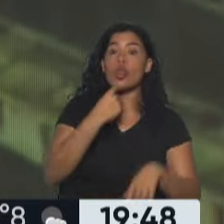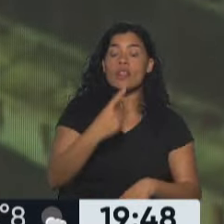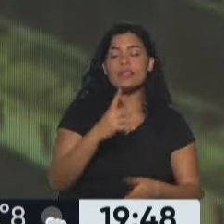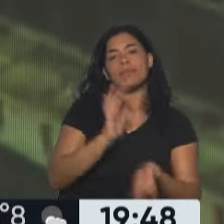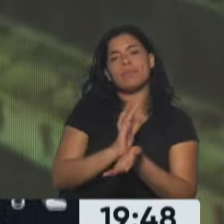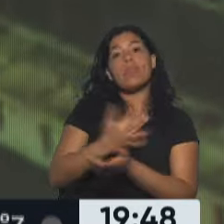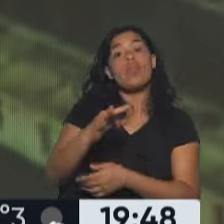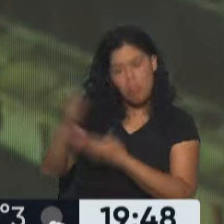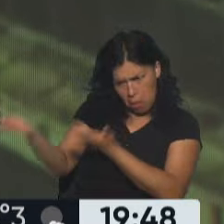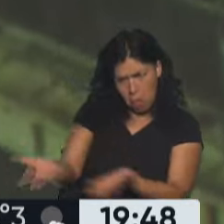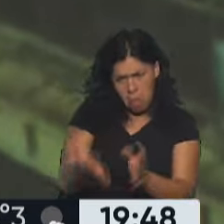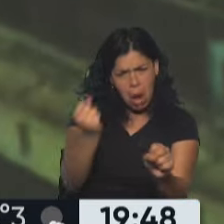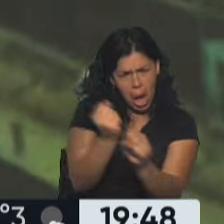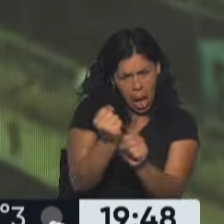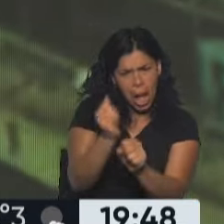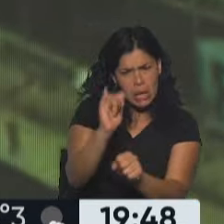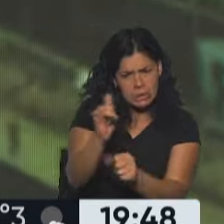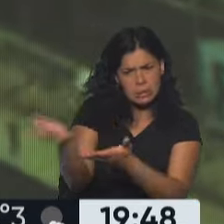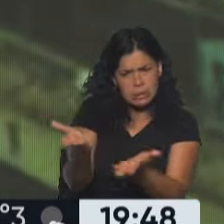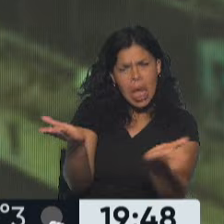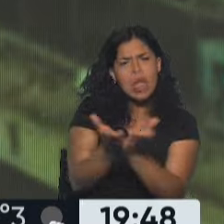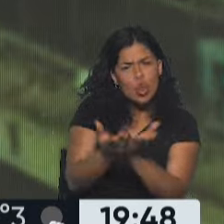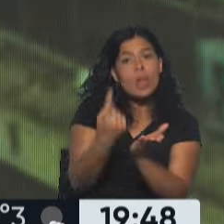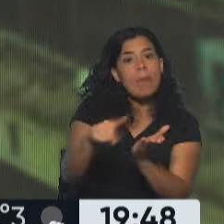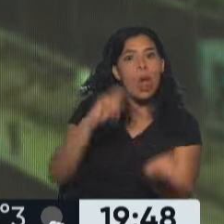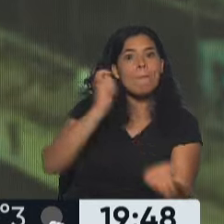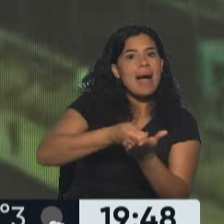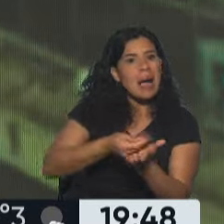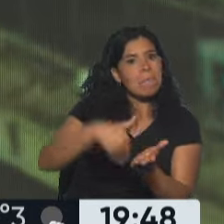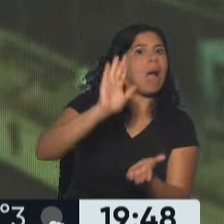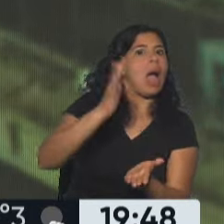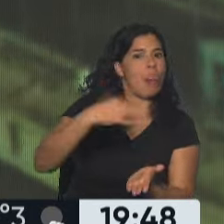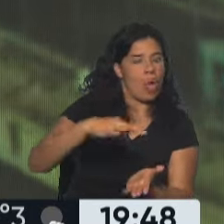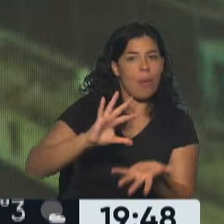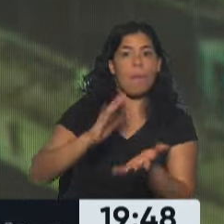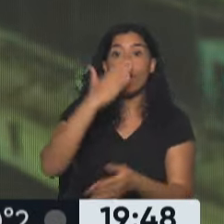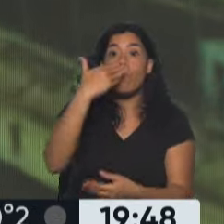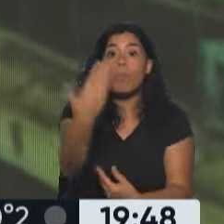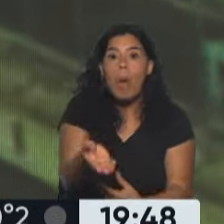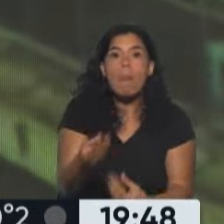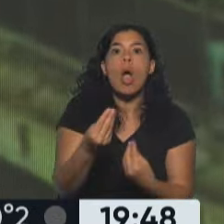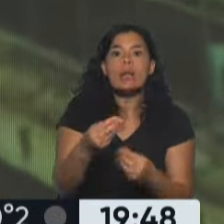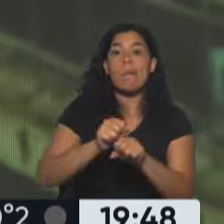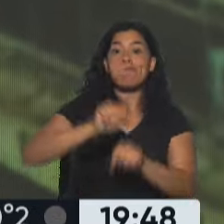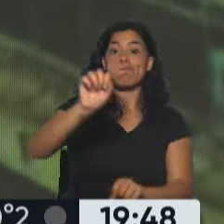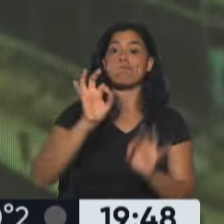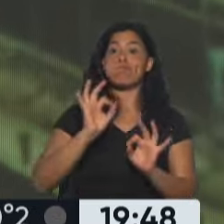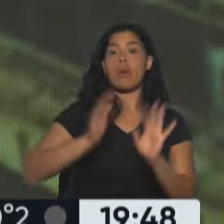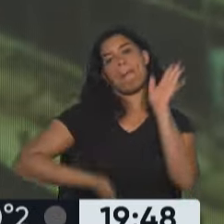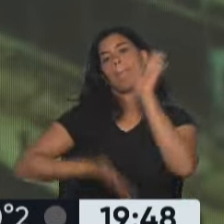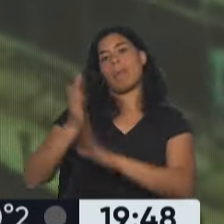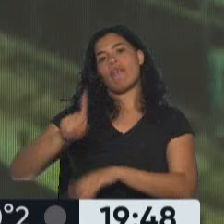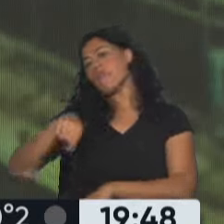prioridad a quienes son argentinos adentro de las universidades, porque después el extranjero recibe el título y sale por la